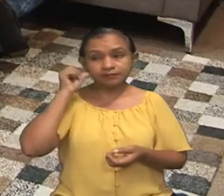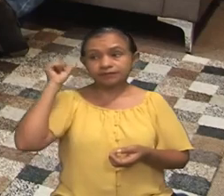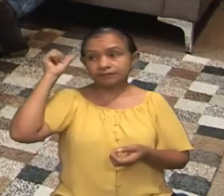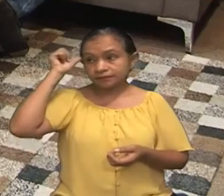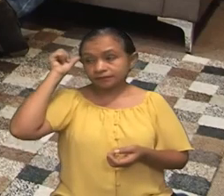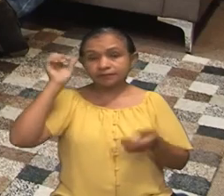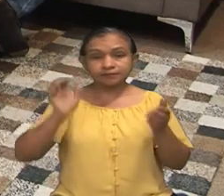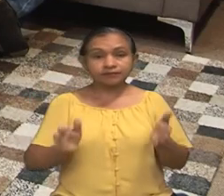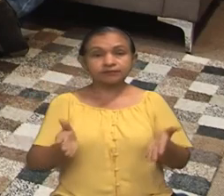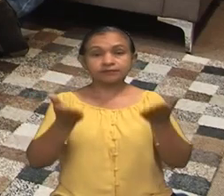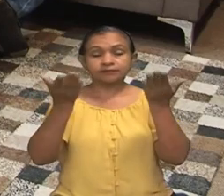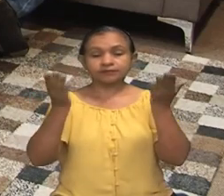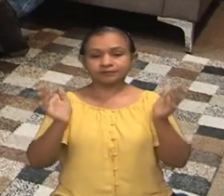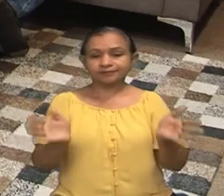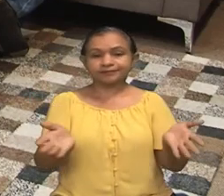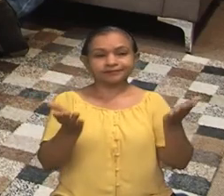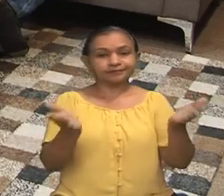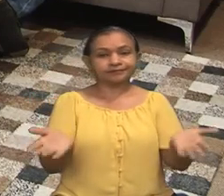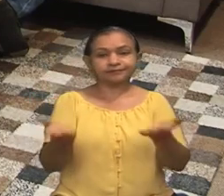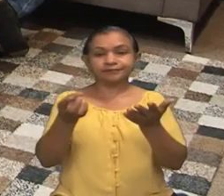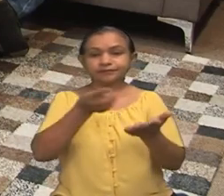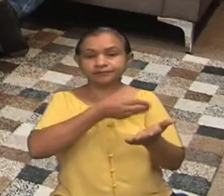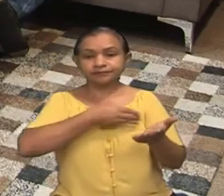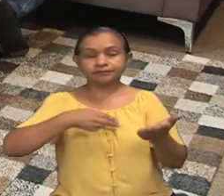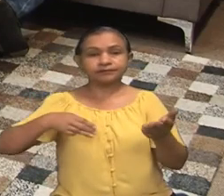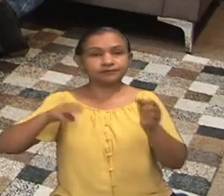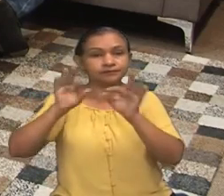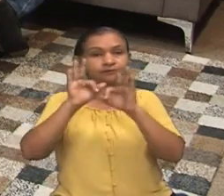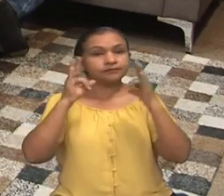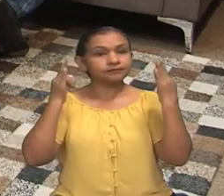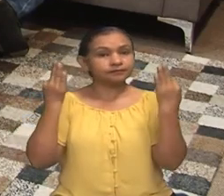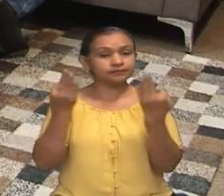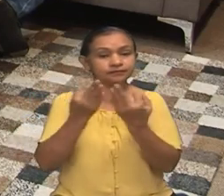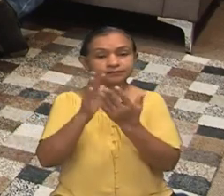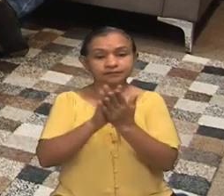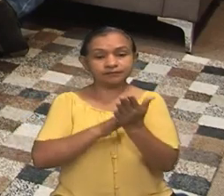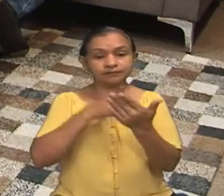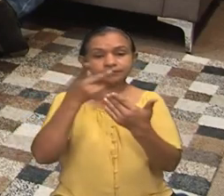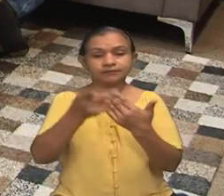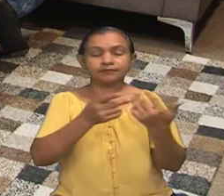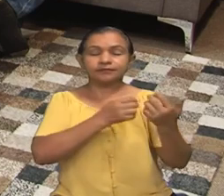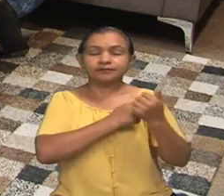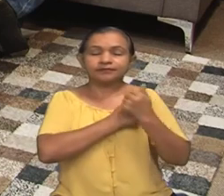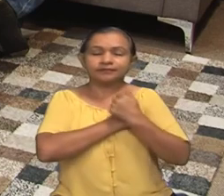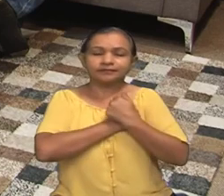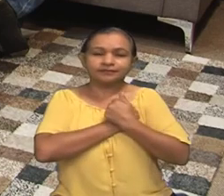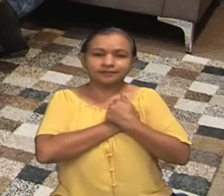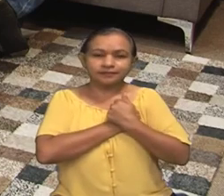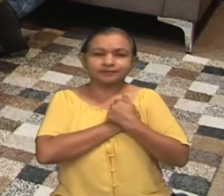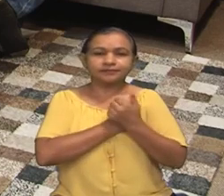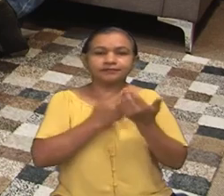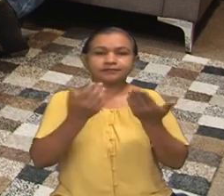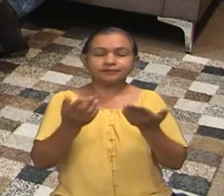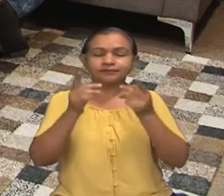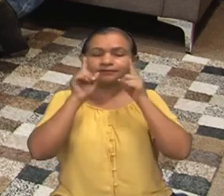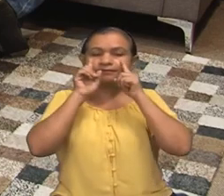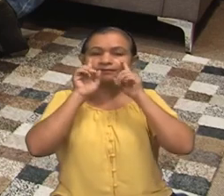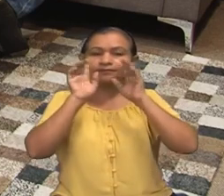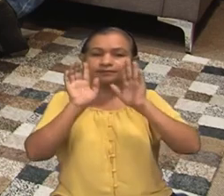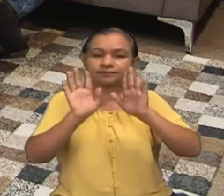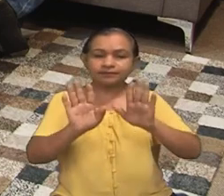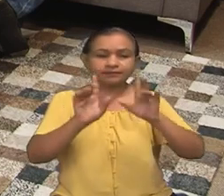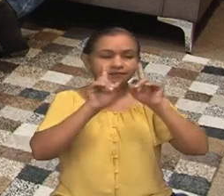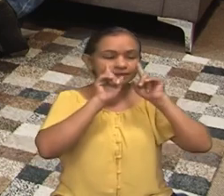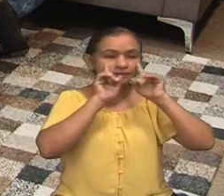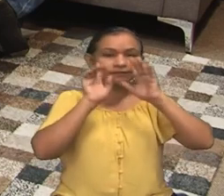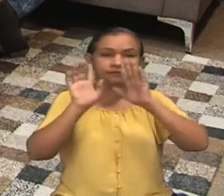mayores, promovemos desde el Ministerio de la Familia, a través del programa AMOR, la prevención y